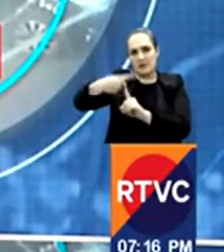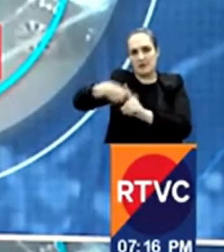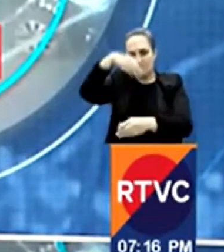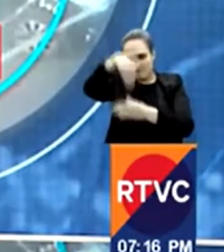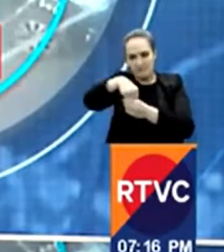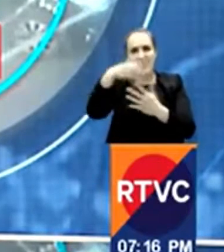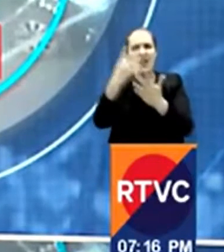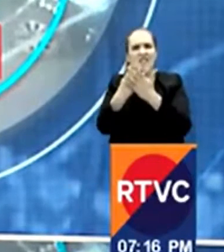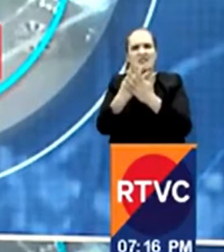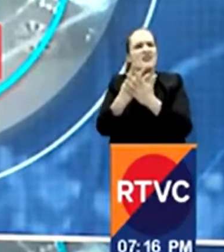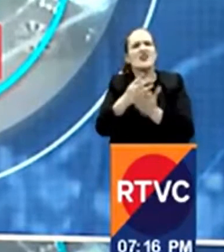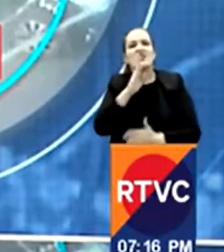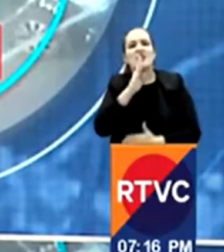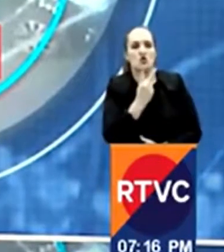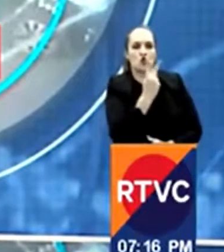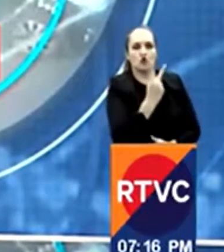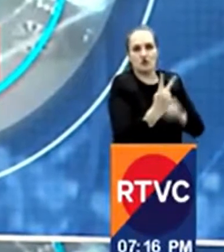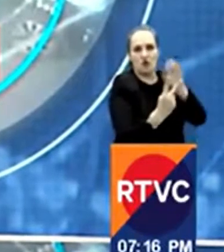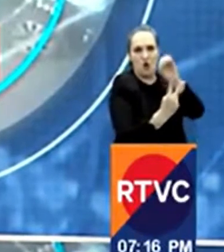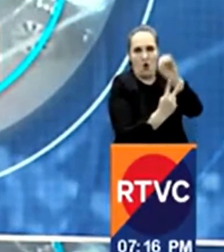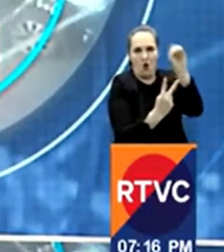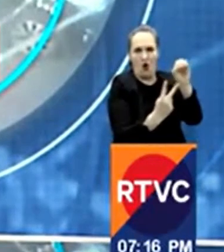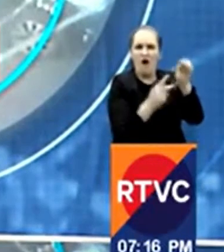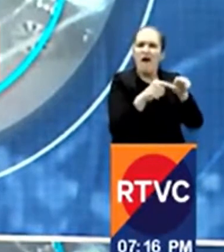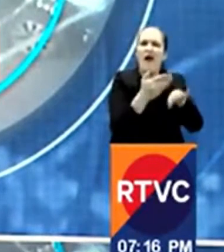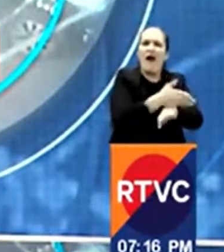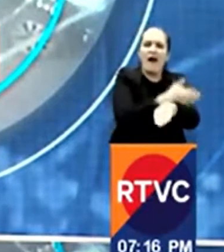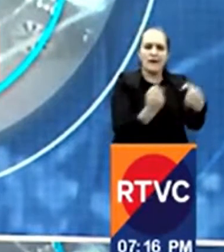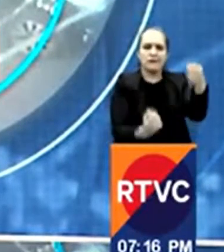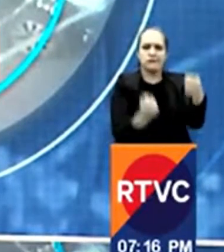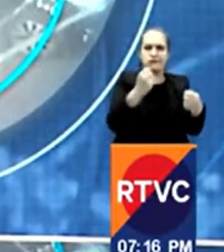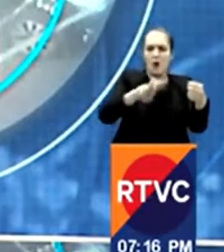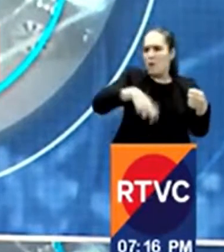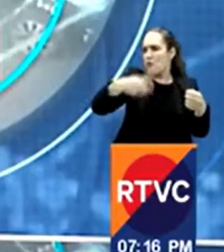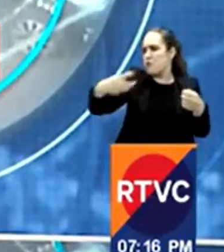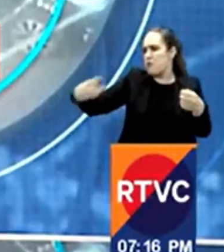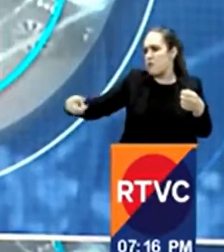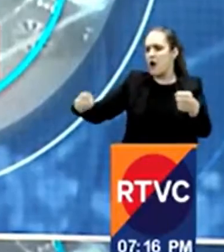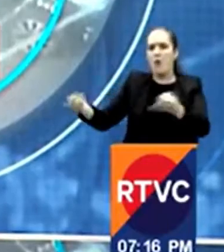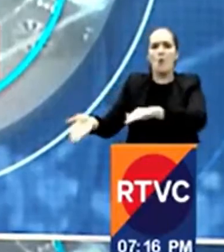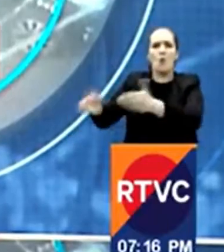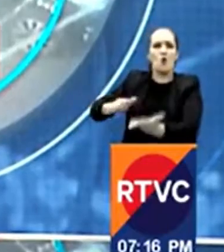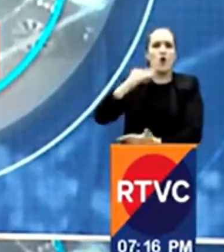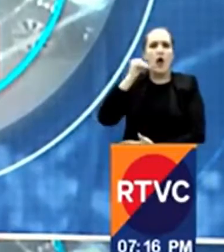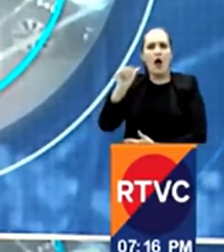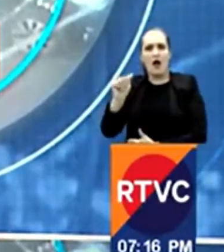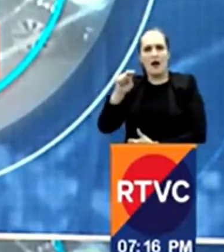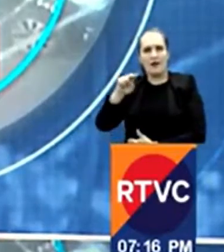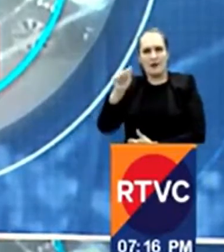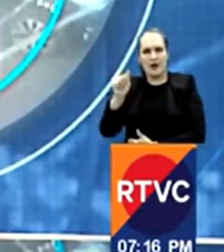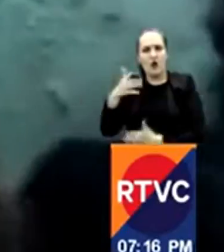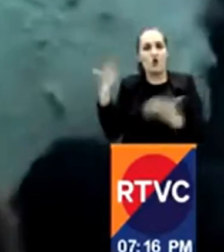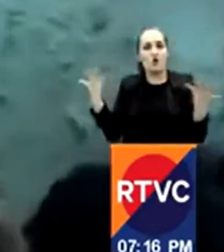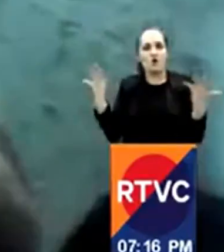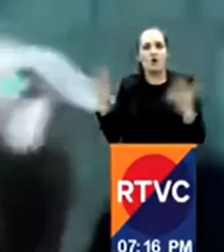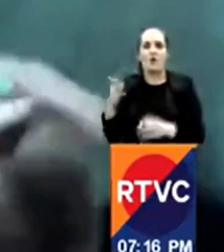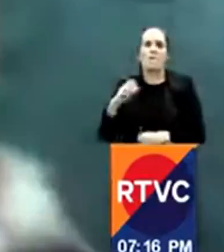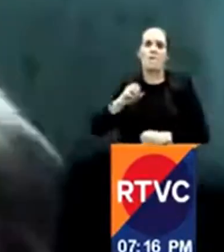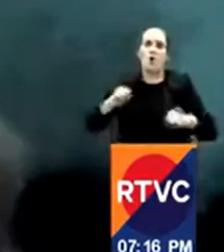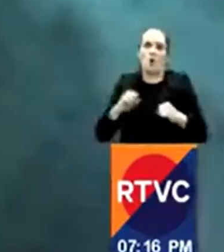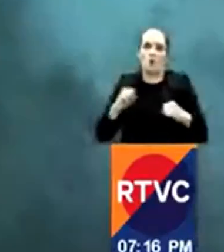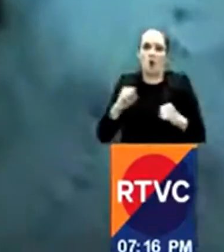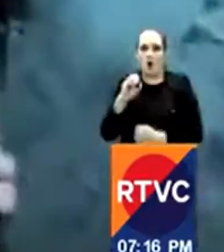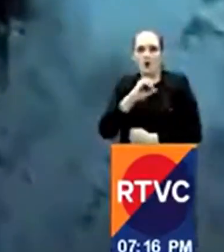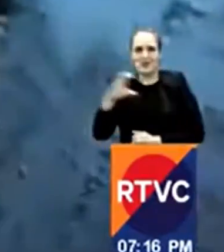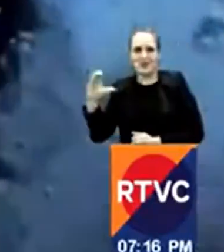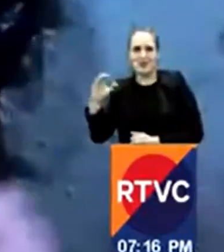agravado contra Ana María Castro. Esto en hechos ocurridos el 5 de marzo de 2020 en el occidente de Bogotá. El caso,